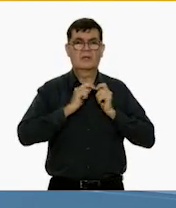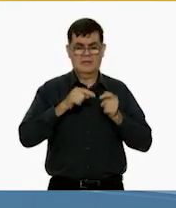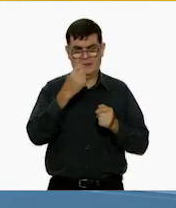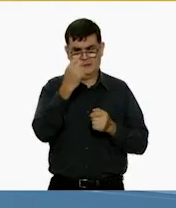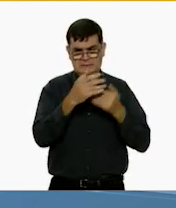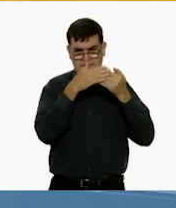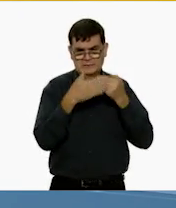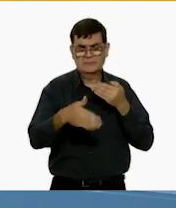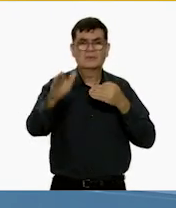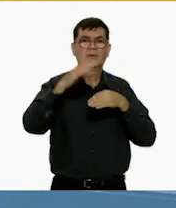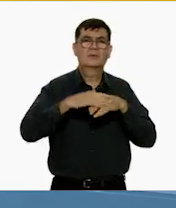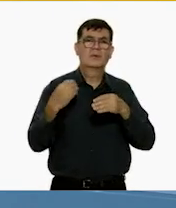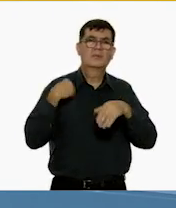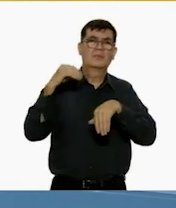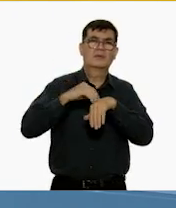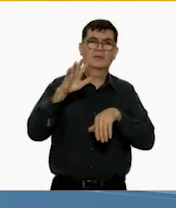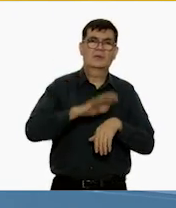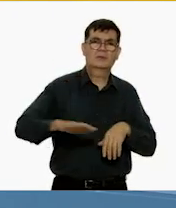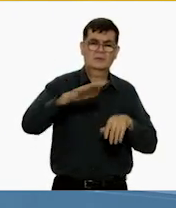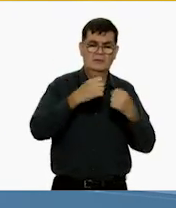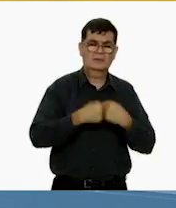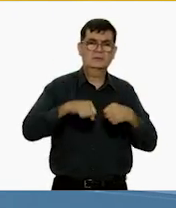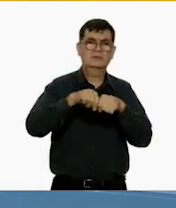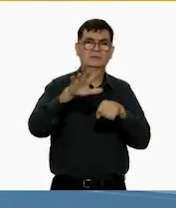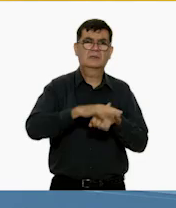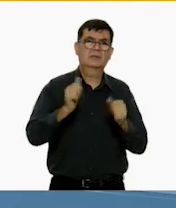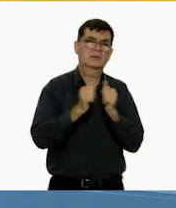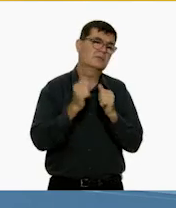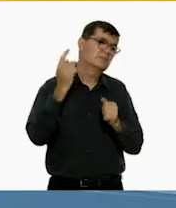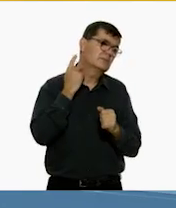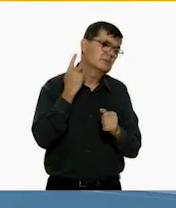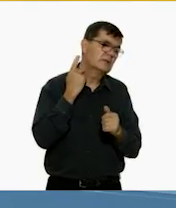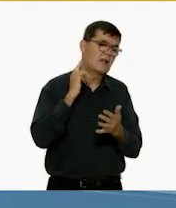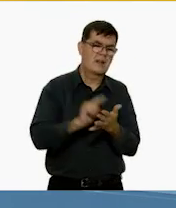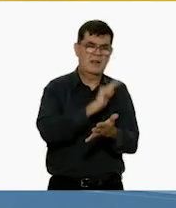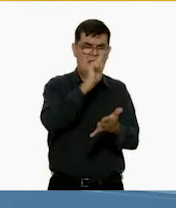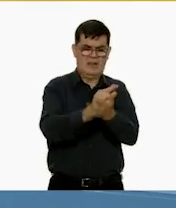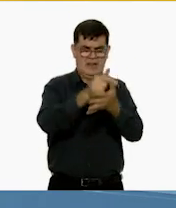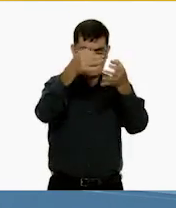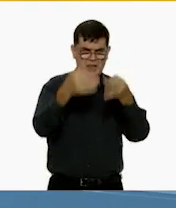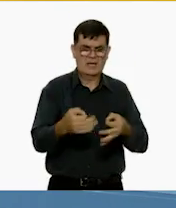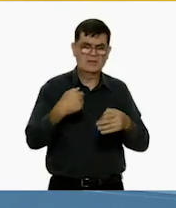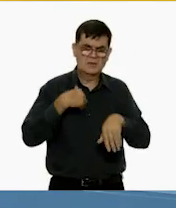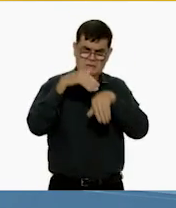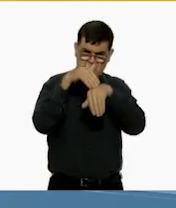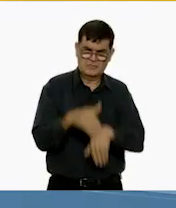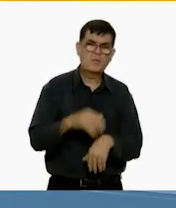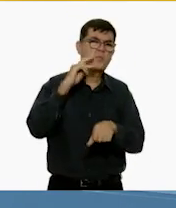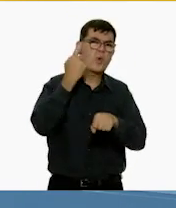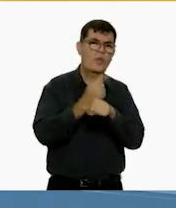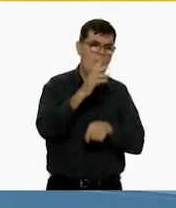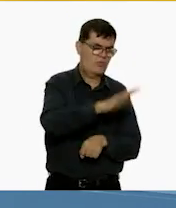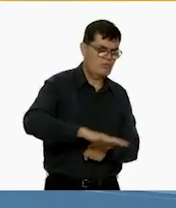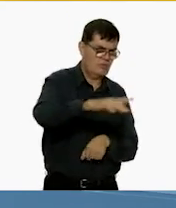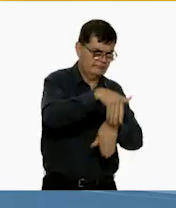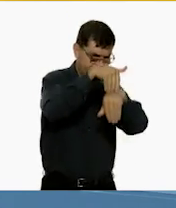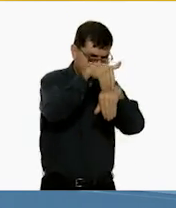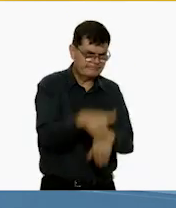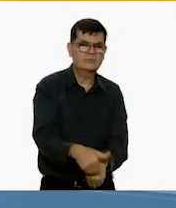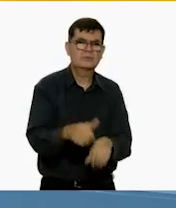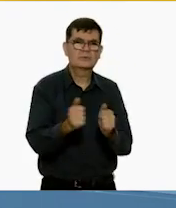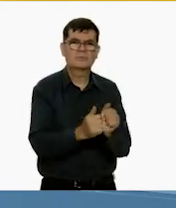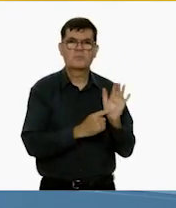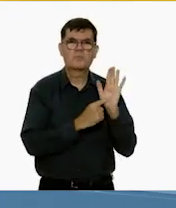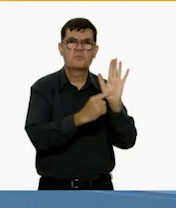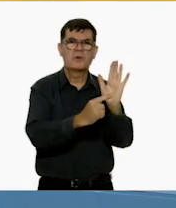el principio cardinal de toda sociedad política, el de la legalidad, el de la sujeción a la voluntad del pueblo, expresada